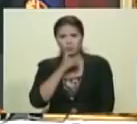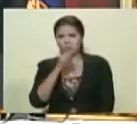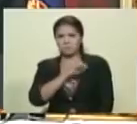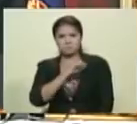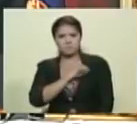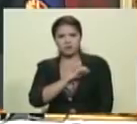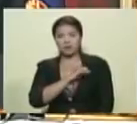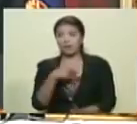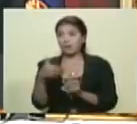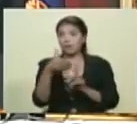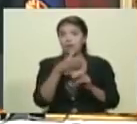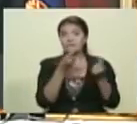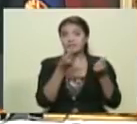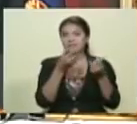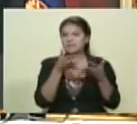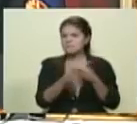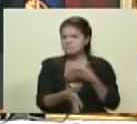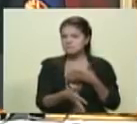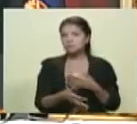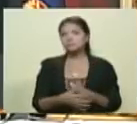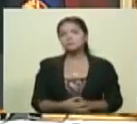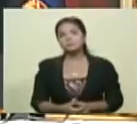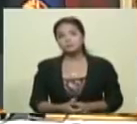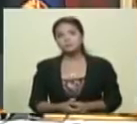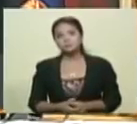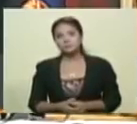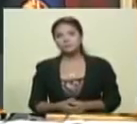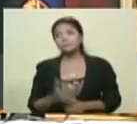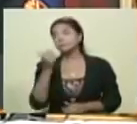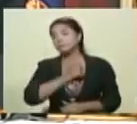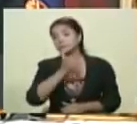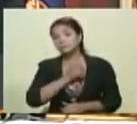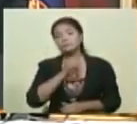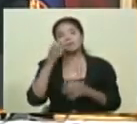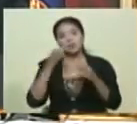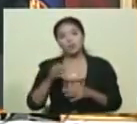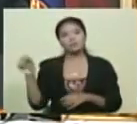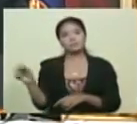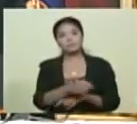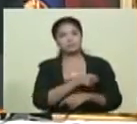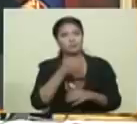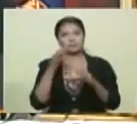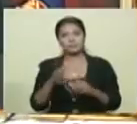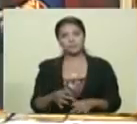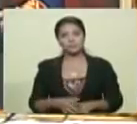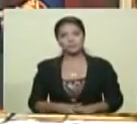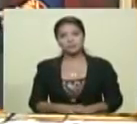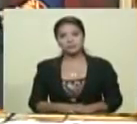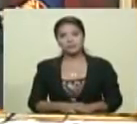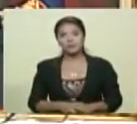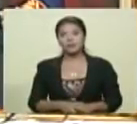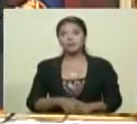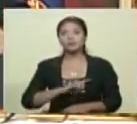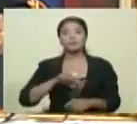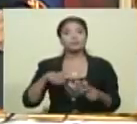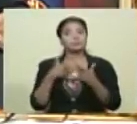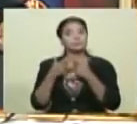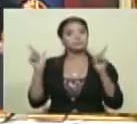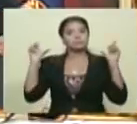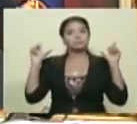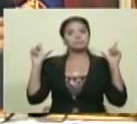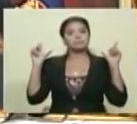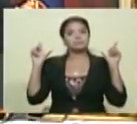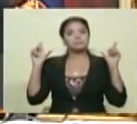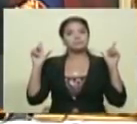persecución financiera que nos tienen, bueno, la enfrentaremos y la venceremos, más temprano que tarde, y nos liberaremos, mira, de